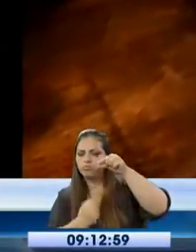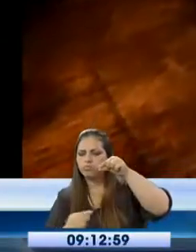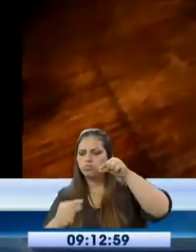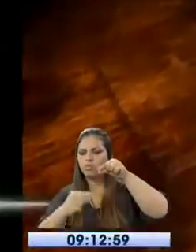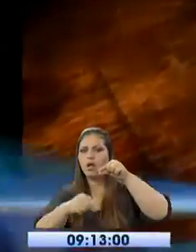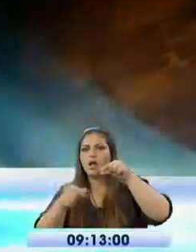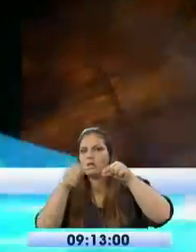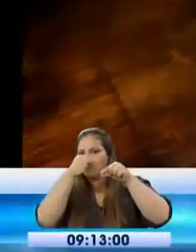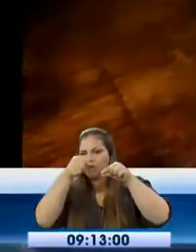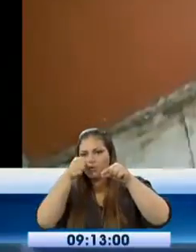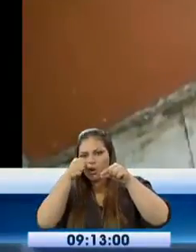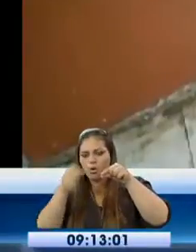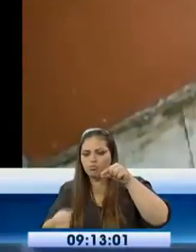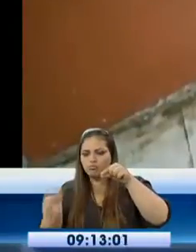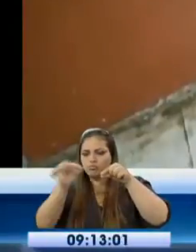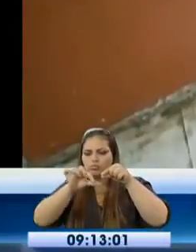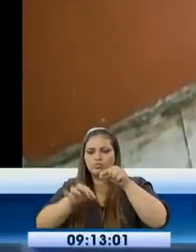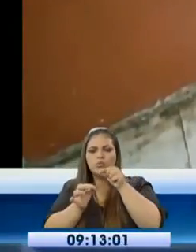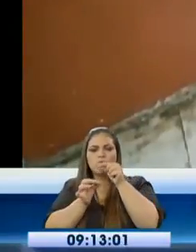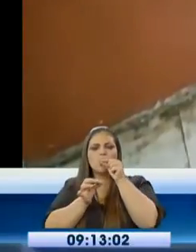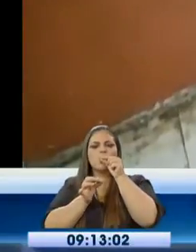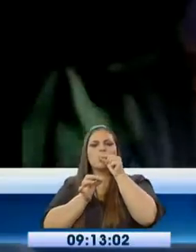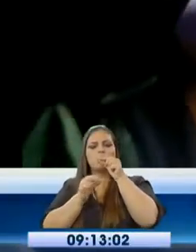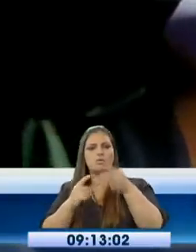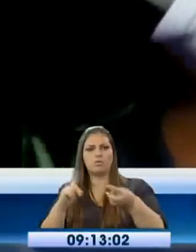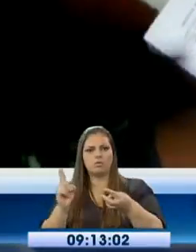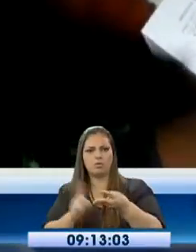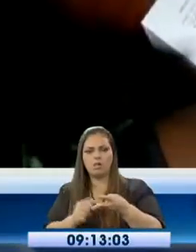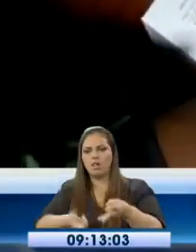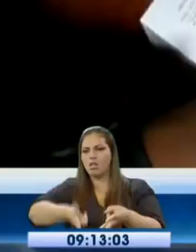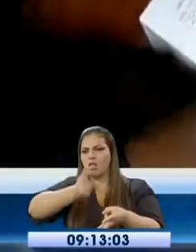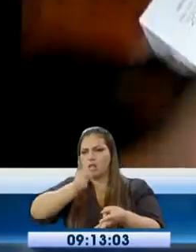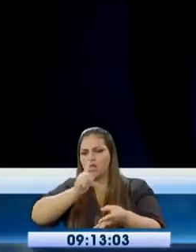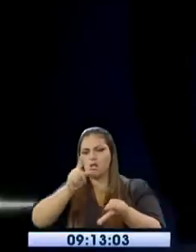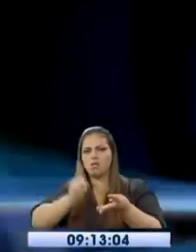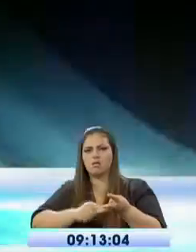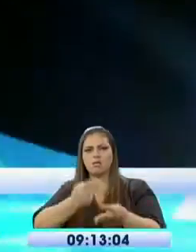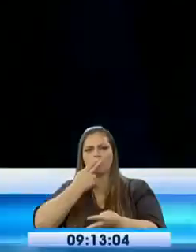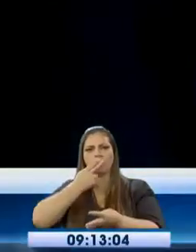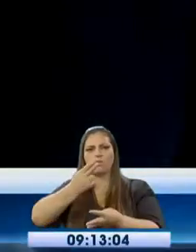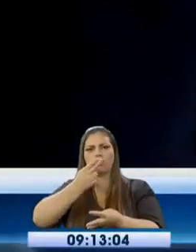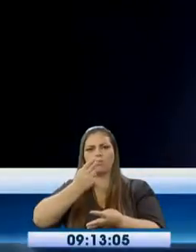en el interior de esta discoteca. Alcohol y cigarrillos también fueron descubiertos.